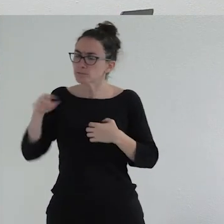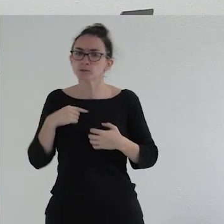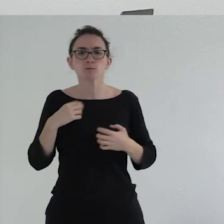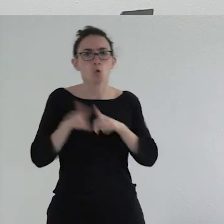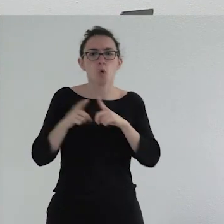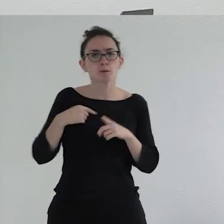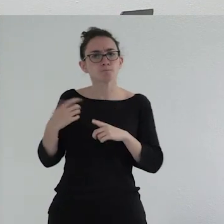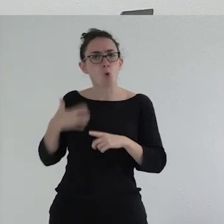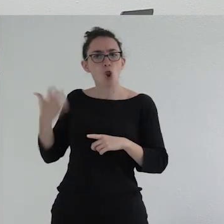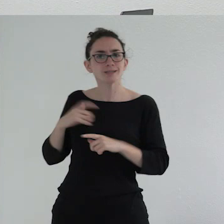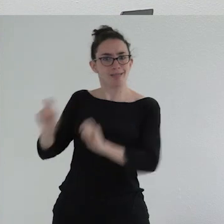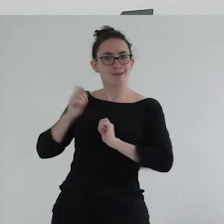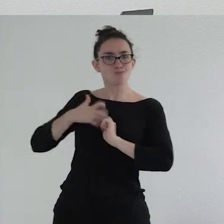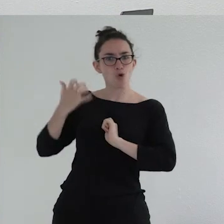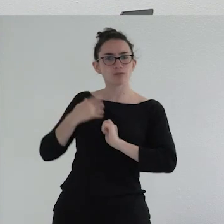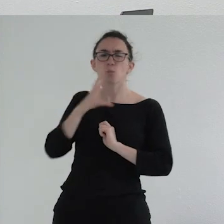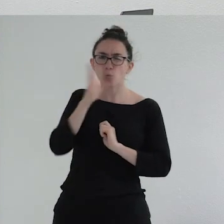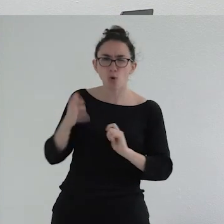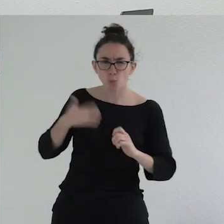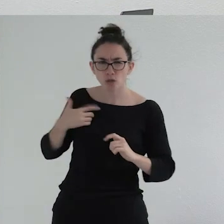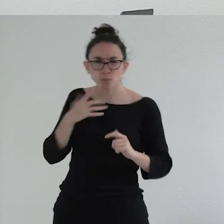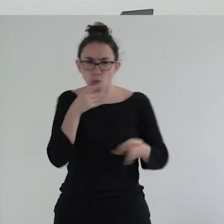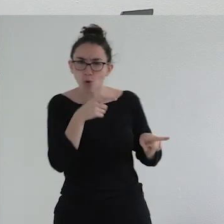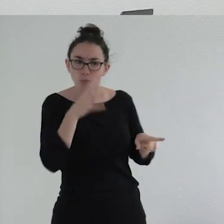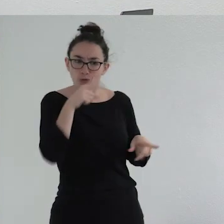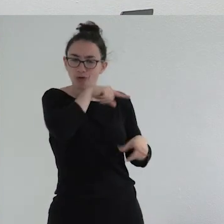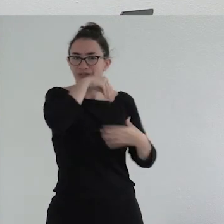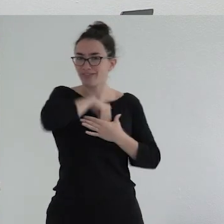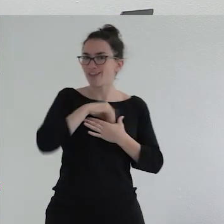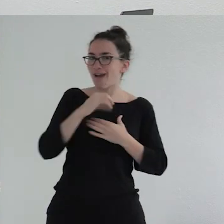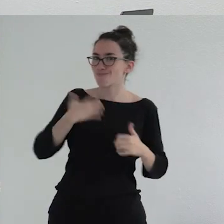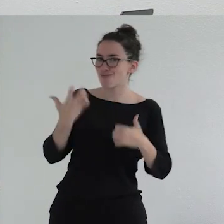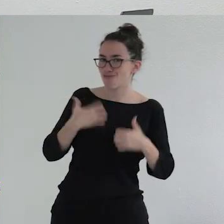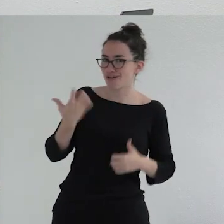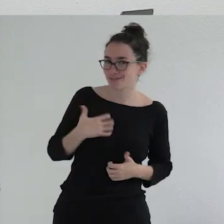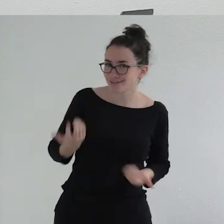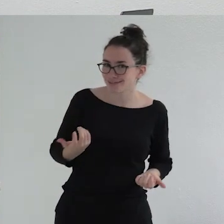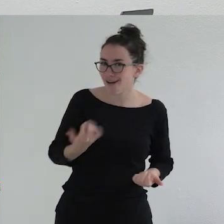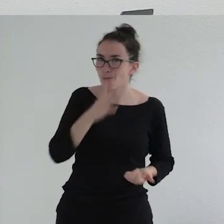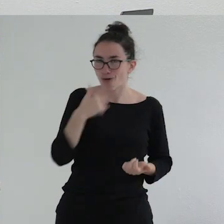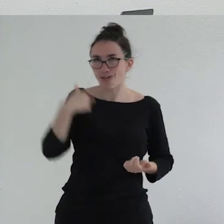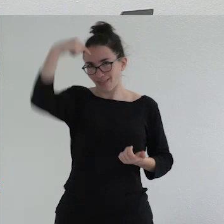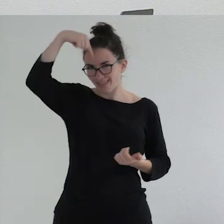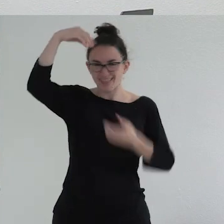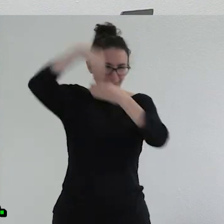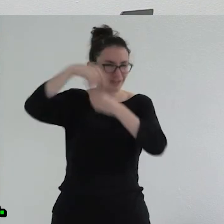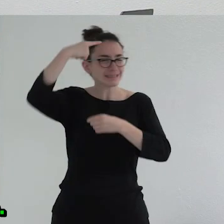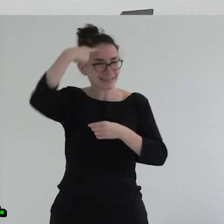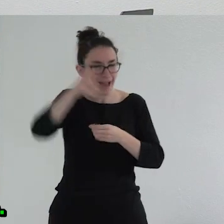tuya depende de la de al lado y que el de al lado no la viva como tú pone en cuestión como tú vives la tuya. Te recuerda que hay otras formas de vivir tu identidad.